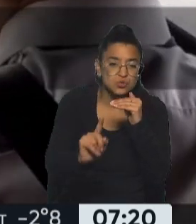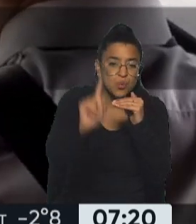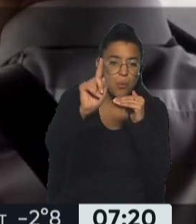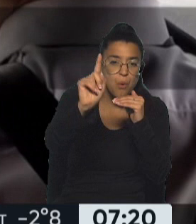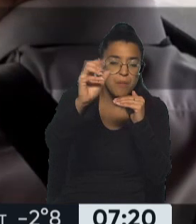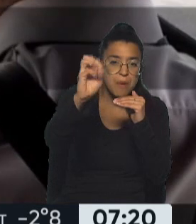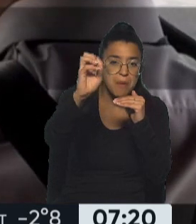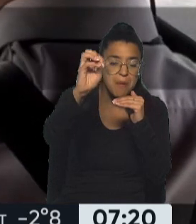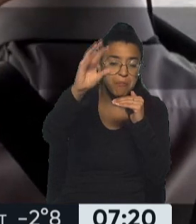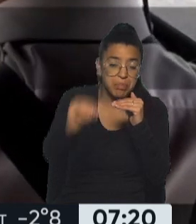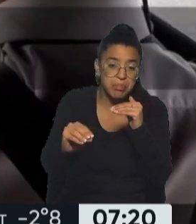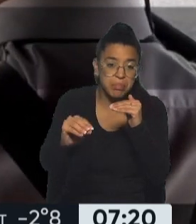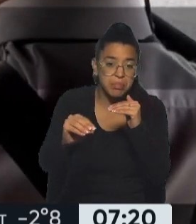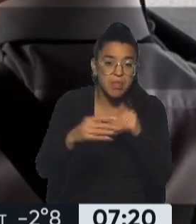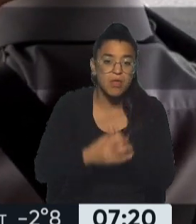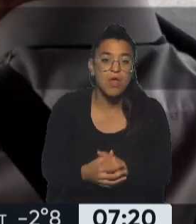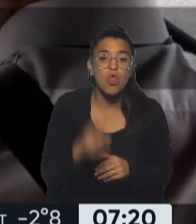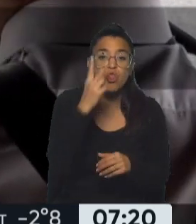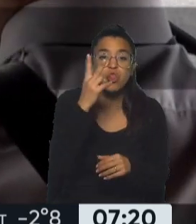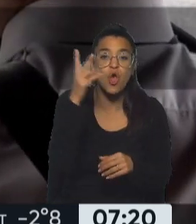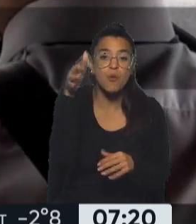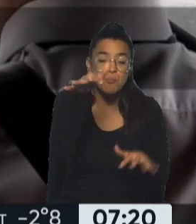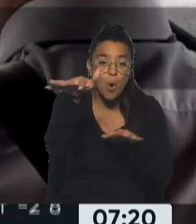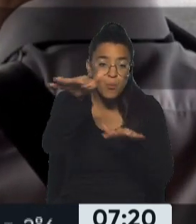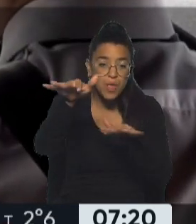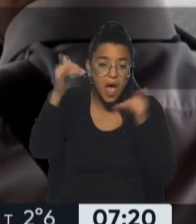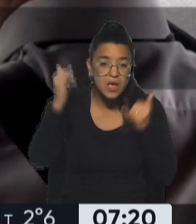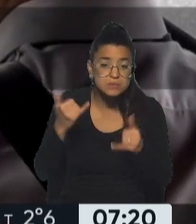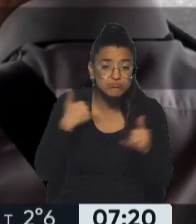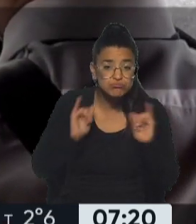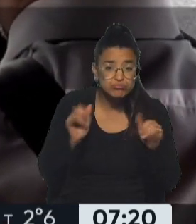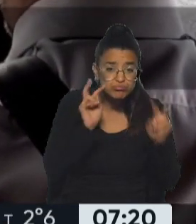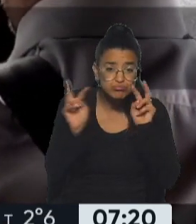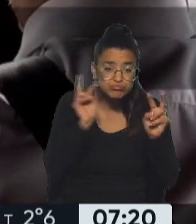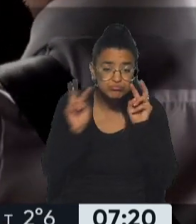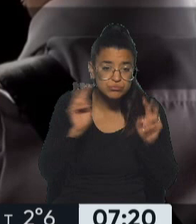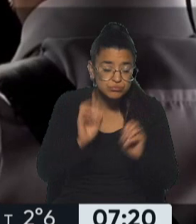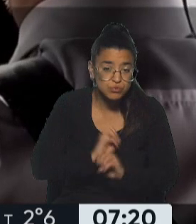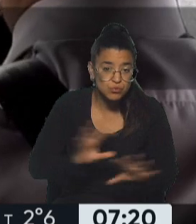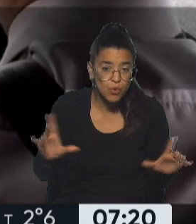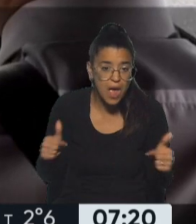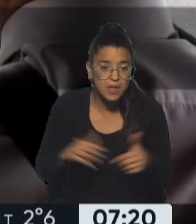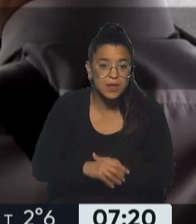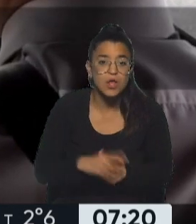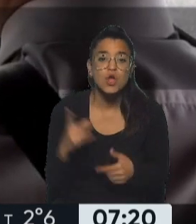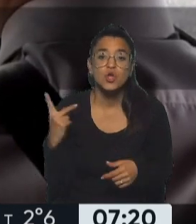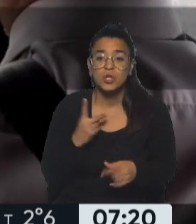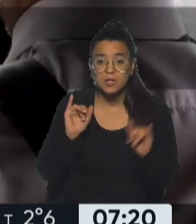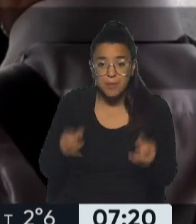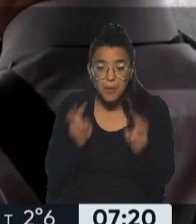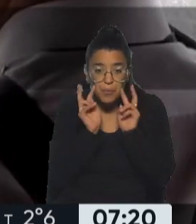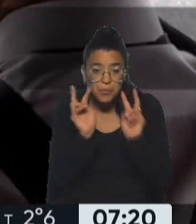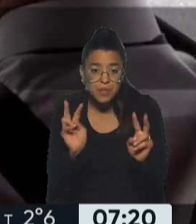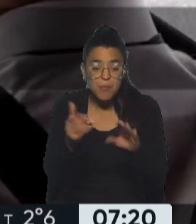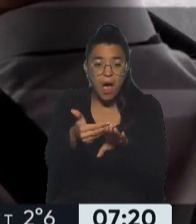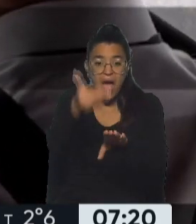después desaparecen. Hay dos y moviéndose. Sí, estamos viendo el espectáculo acá, es increíble. Nosotros también lo vimos, que